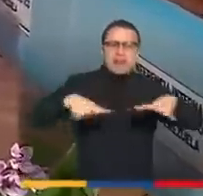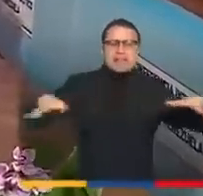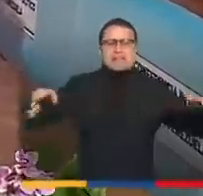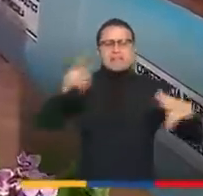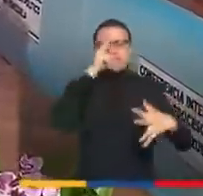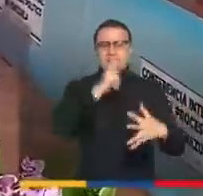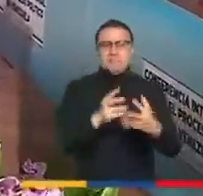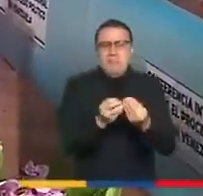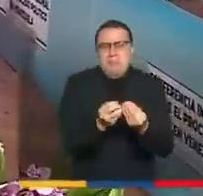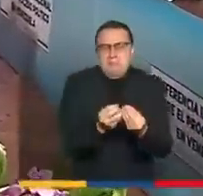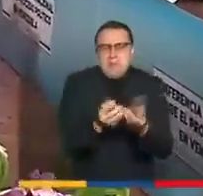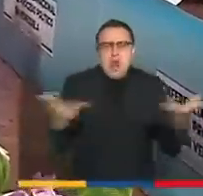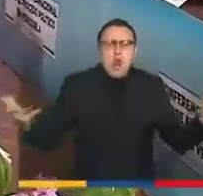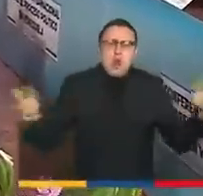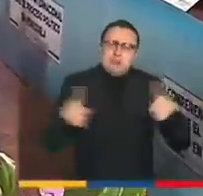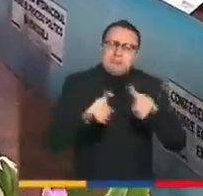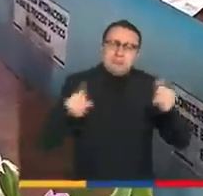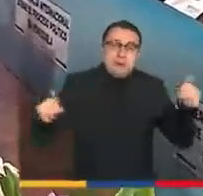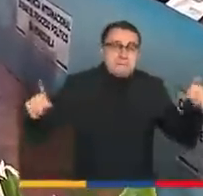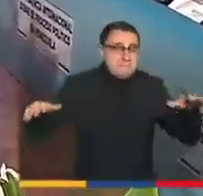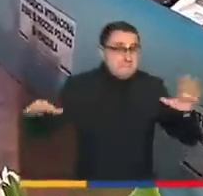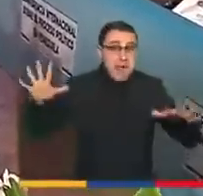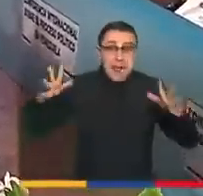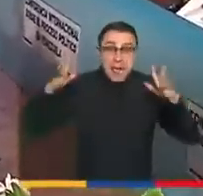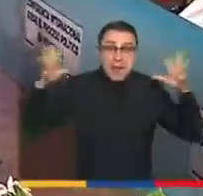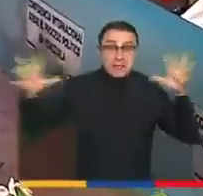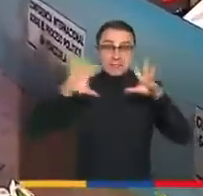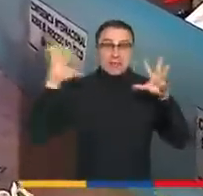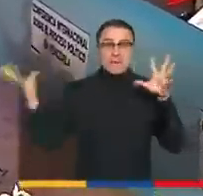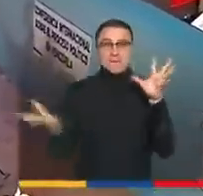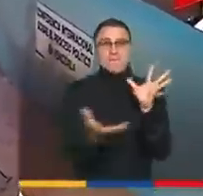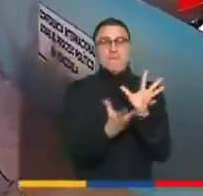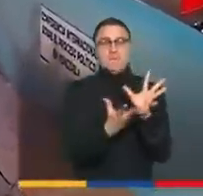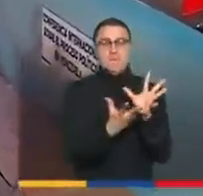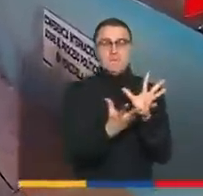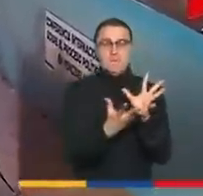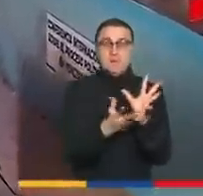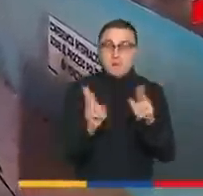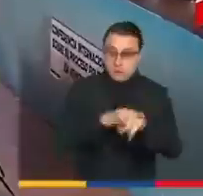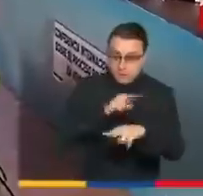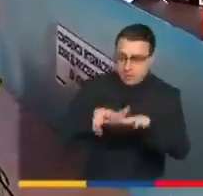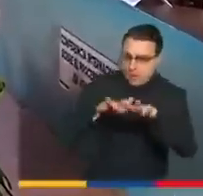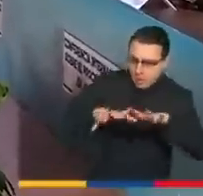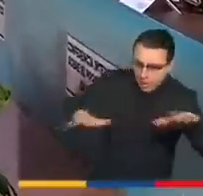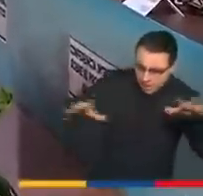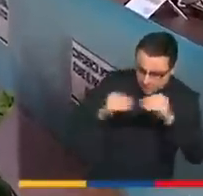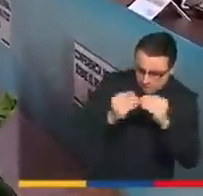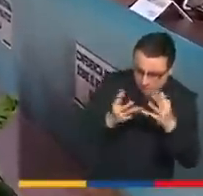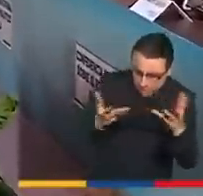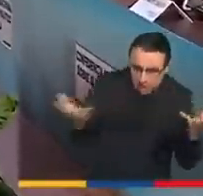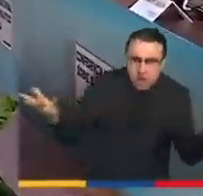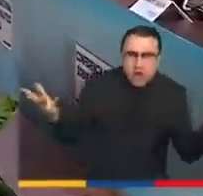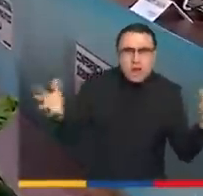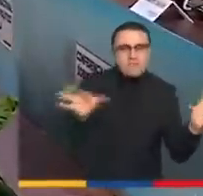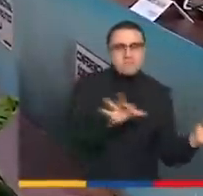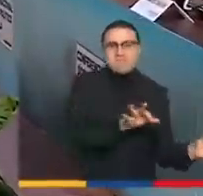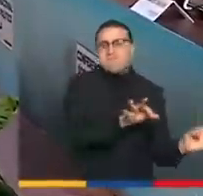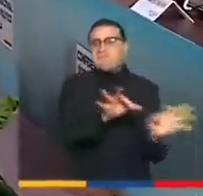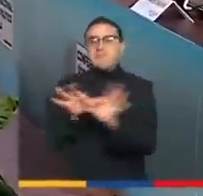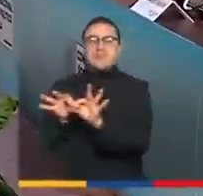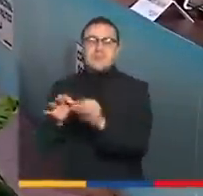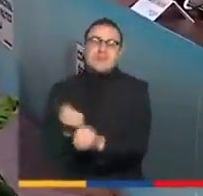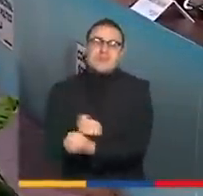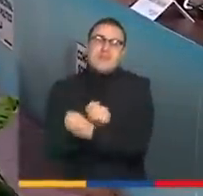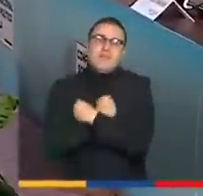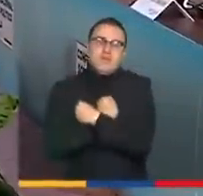mundo. Al final la biodiversidad es el producto del amor también. Gran nación que